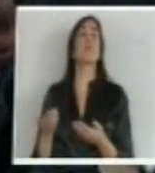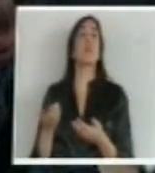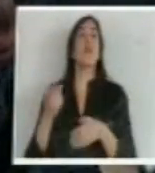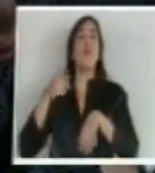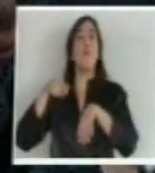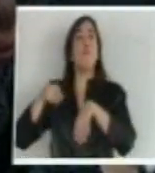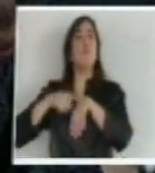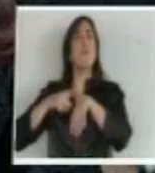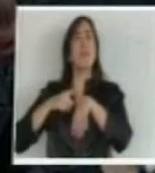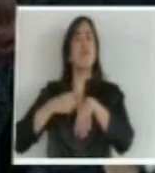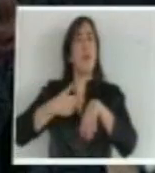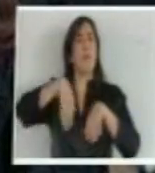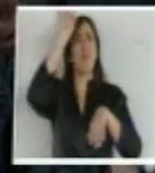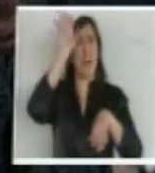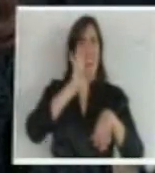más difícil